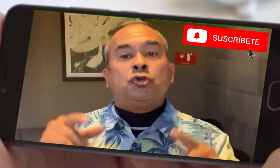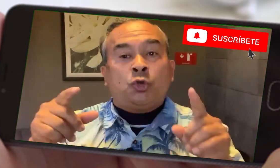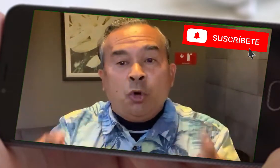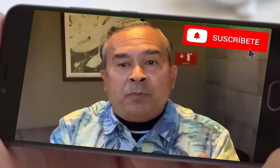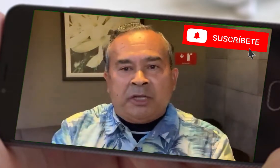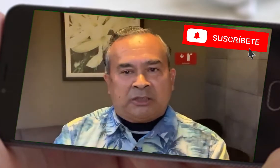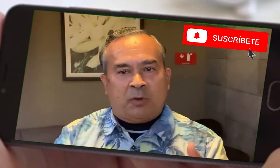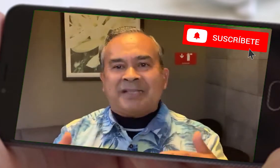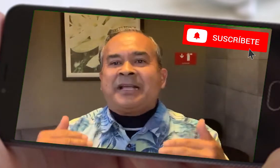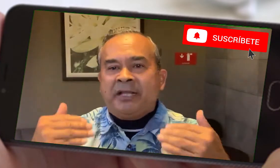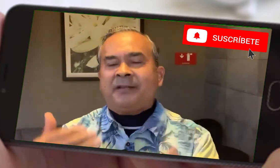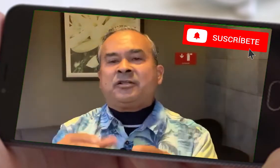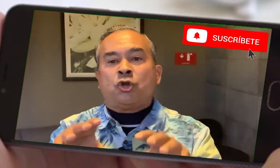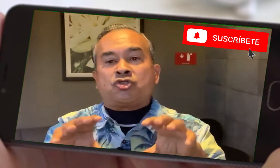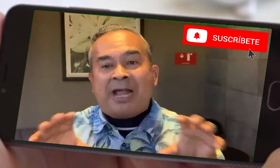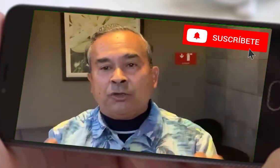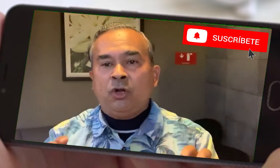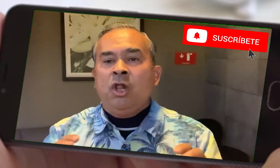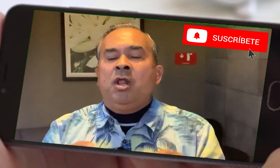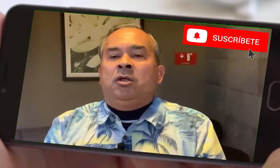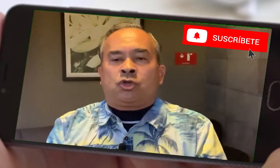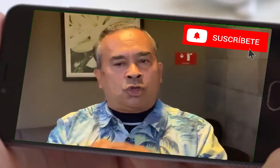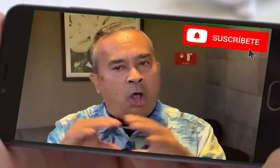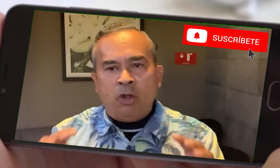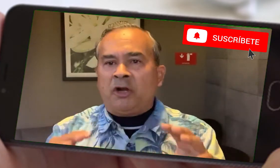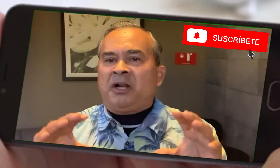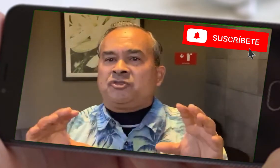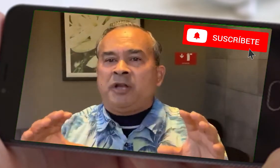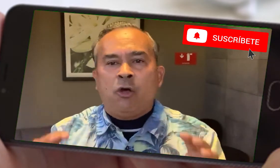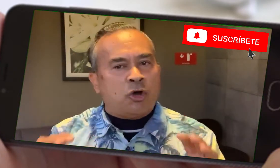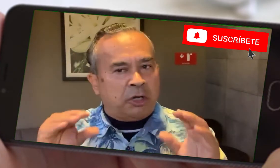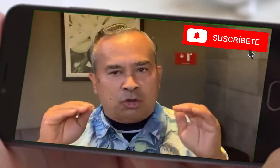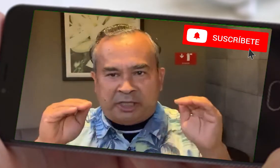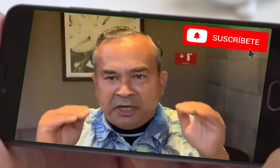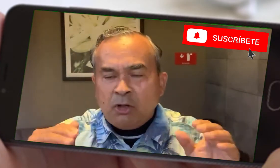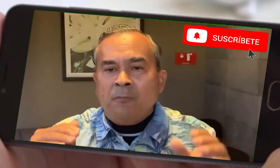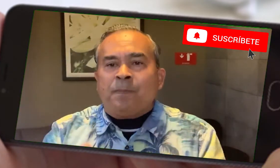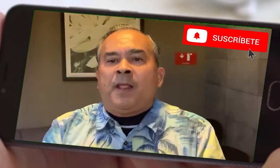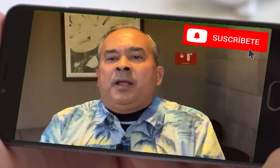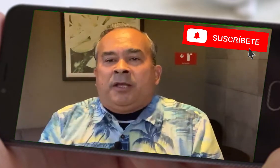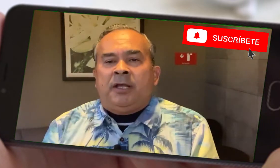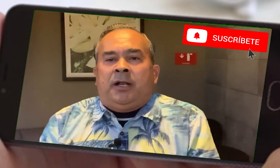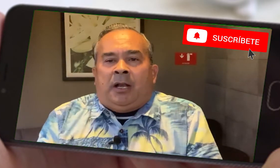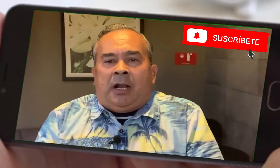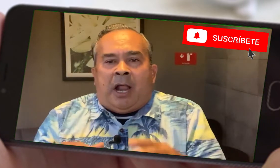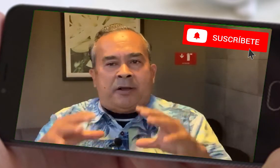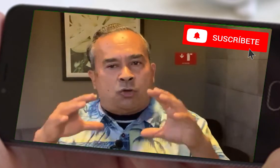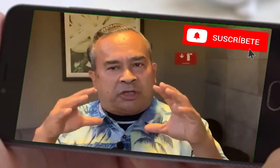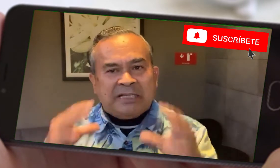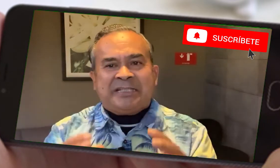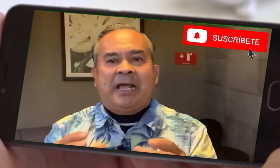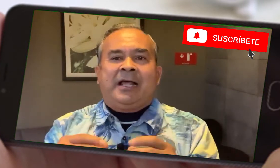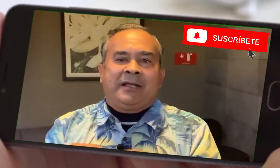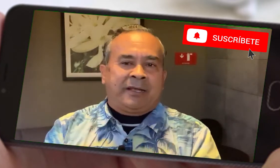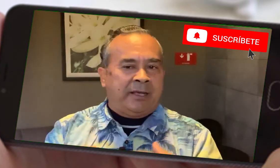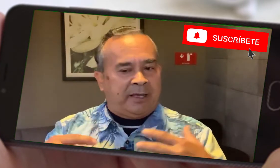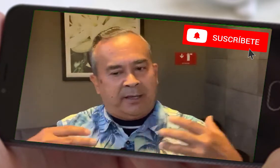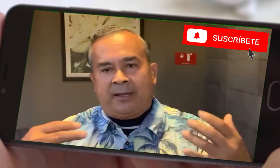en el YouTube, y les voy a seguir desglosando todo lo relacionado con el contenido y la